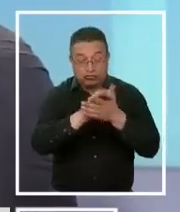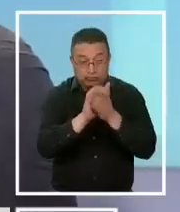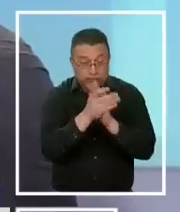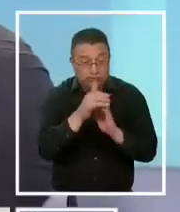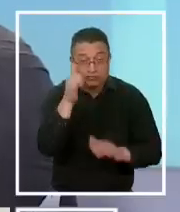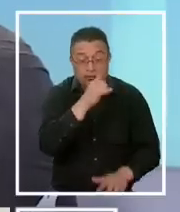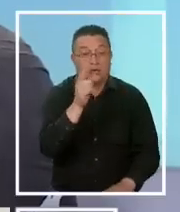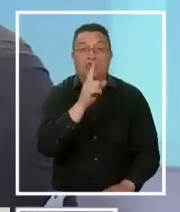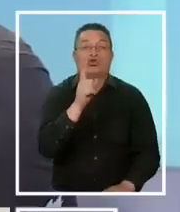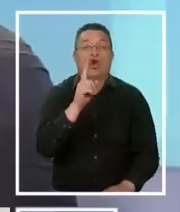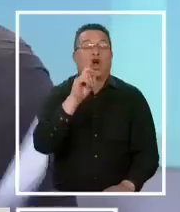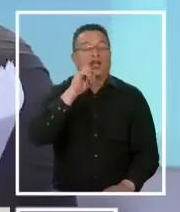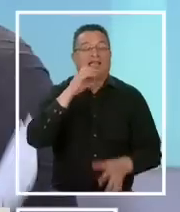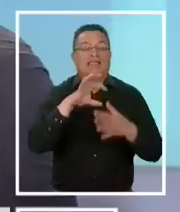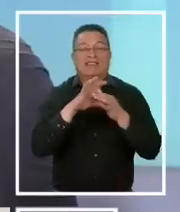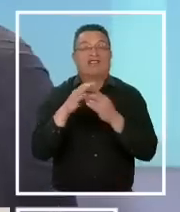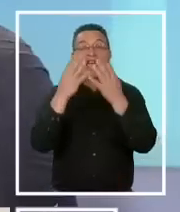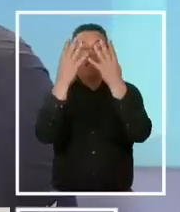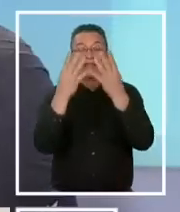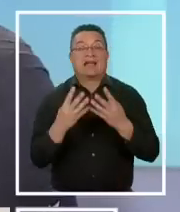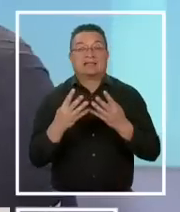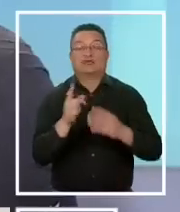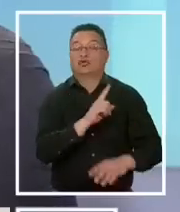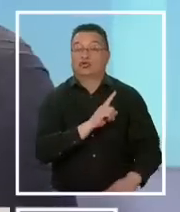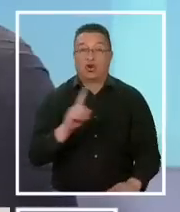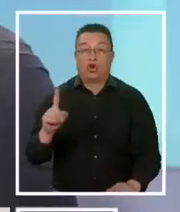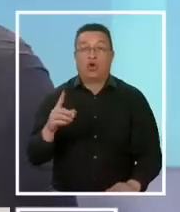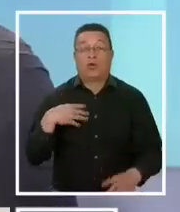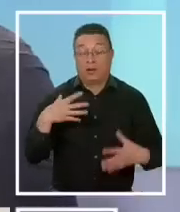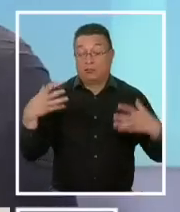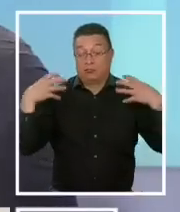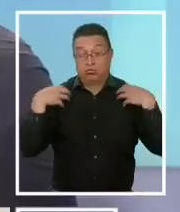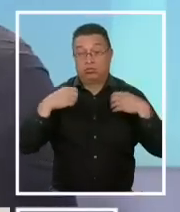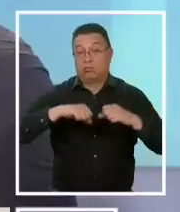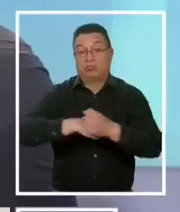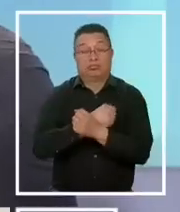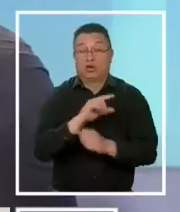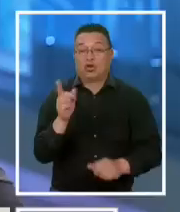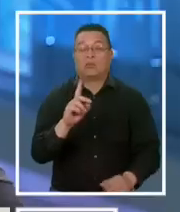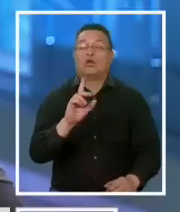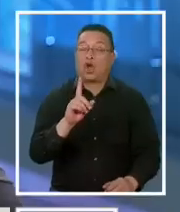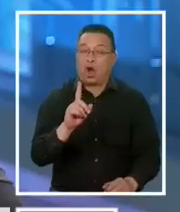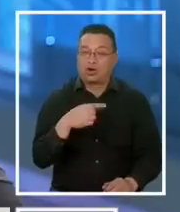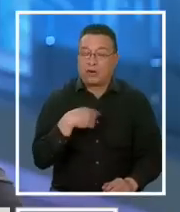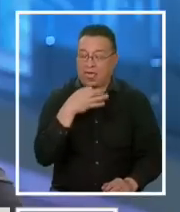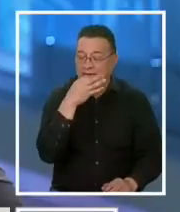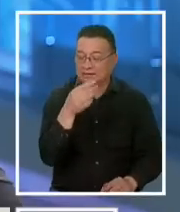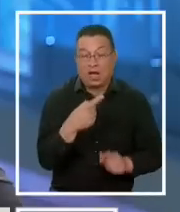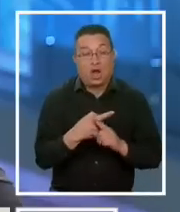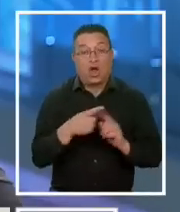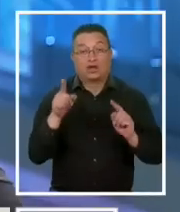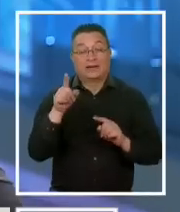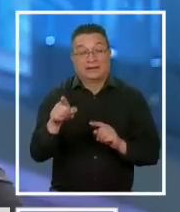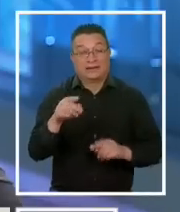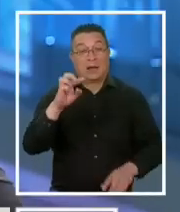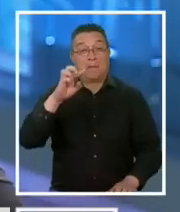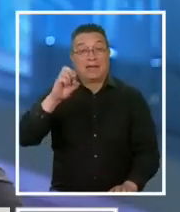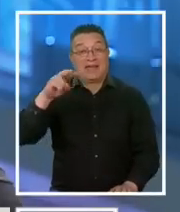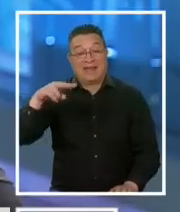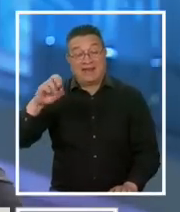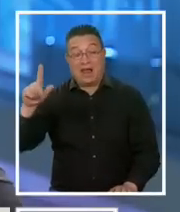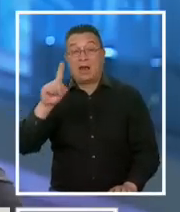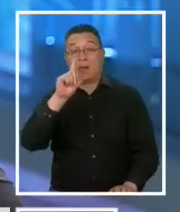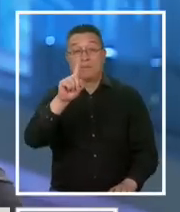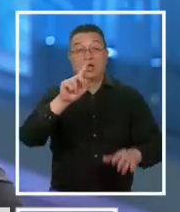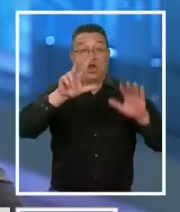significaba cárcel O sea no los personajes y responsables es que ese tipo penal que venía